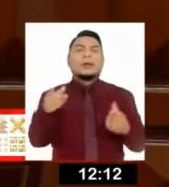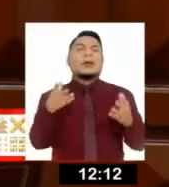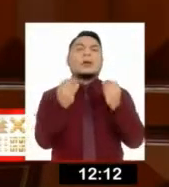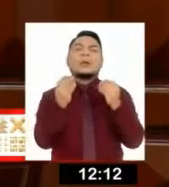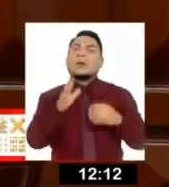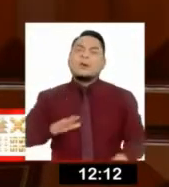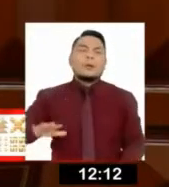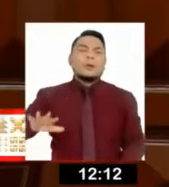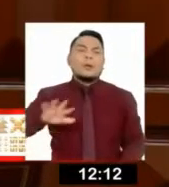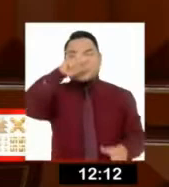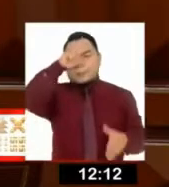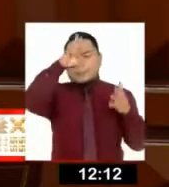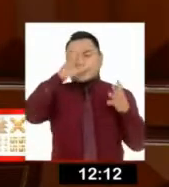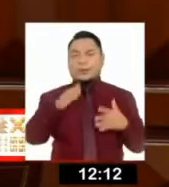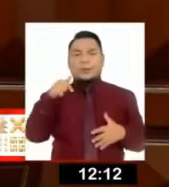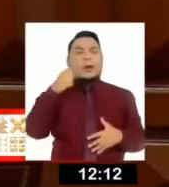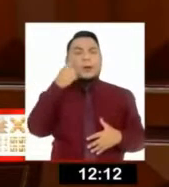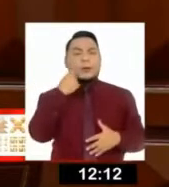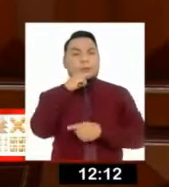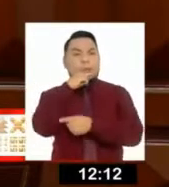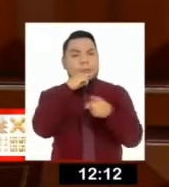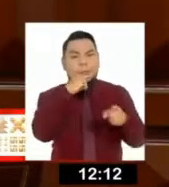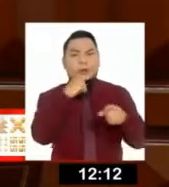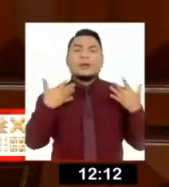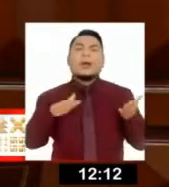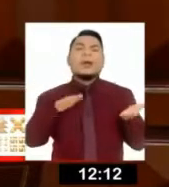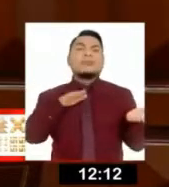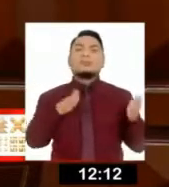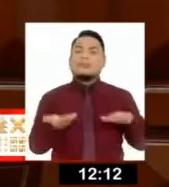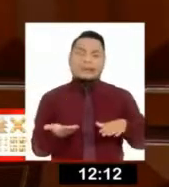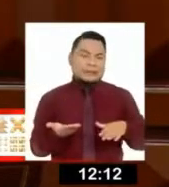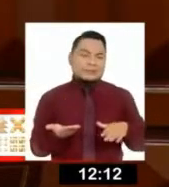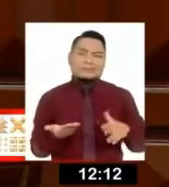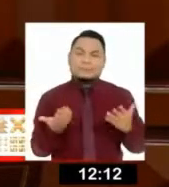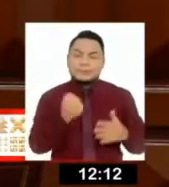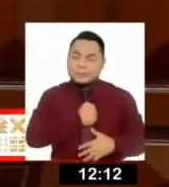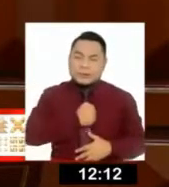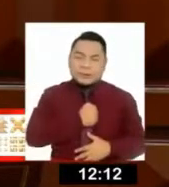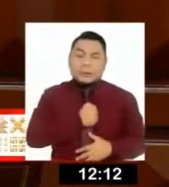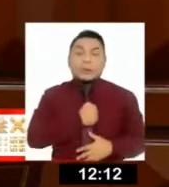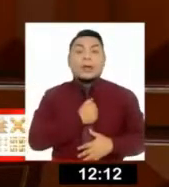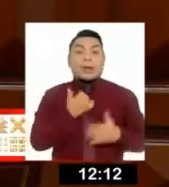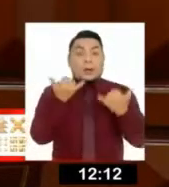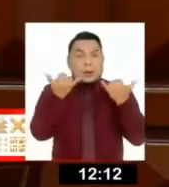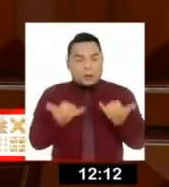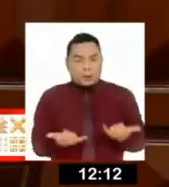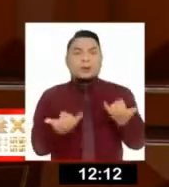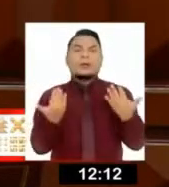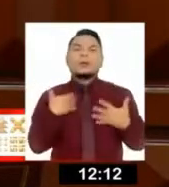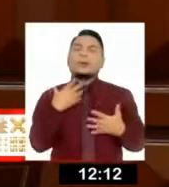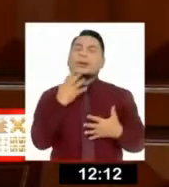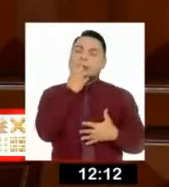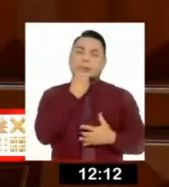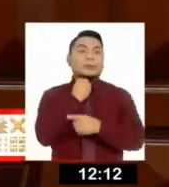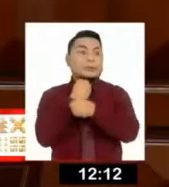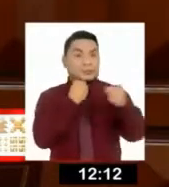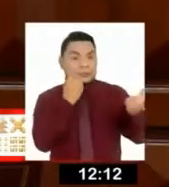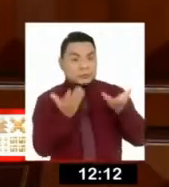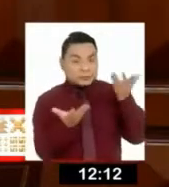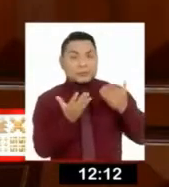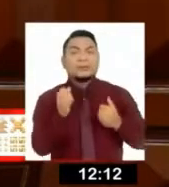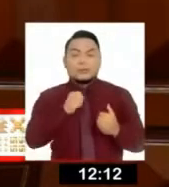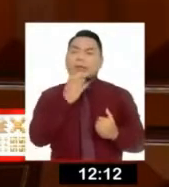todos los peruanos y peruanas que ya no están con nosotros y a quienes hoy los extrañan y